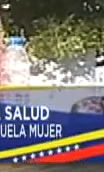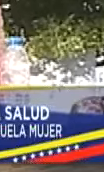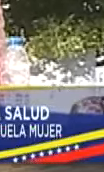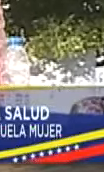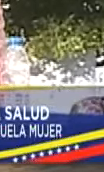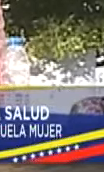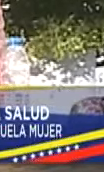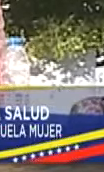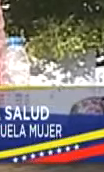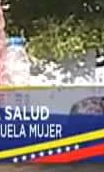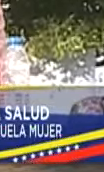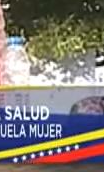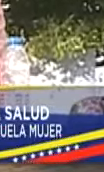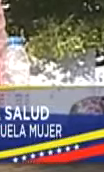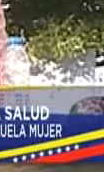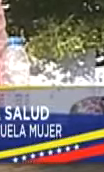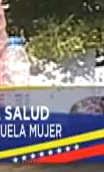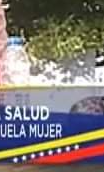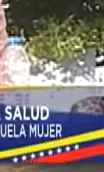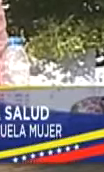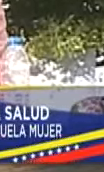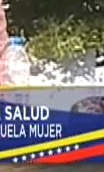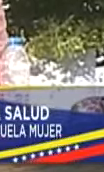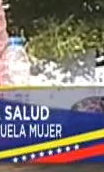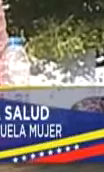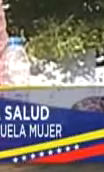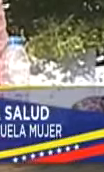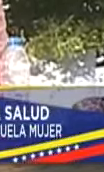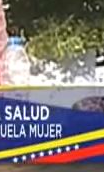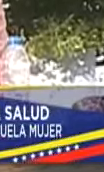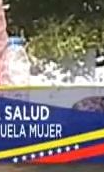33.000 créditos, pero estamos preparando